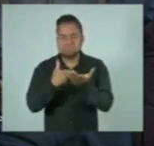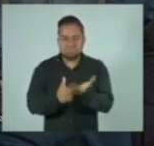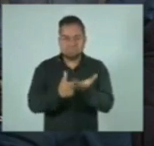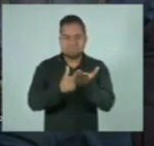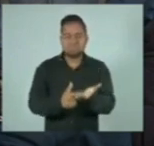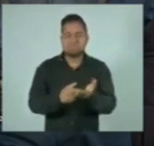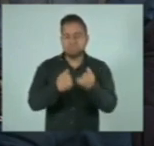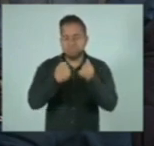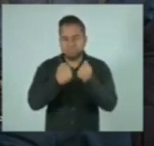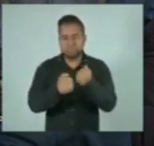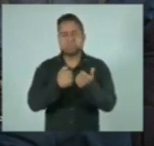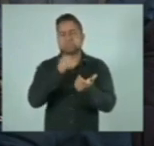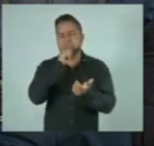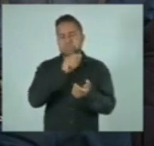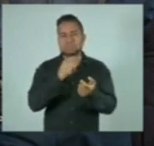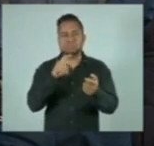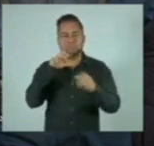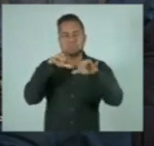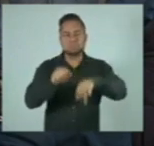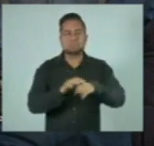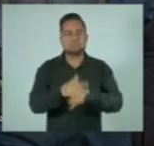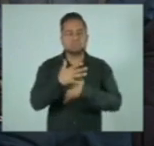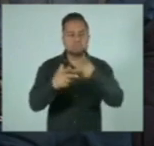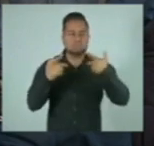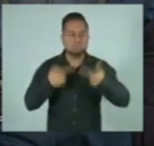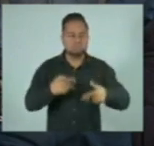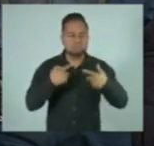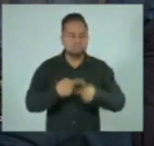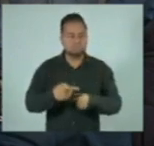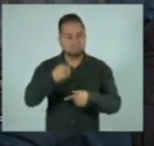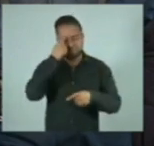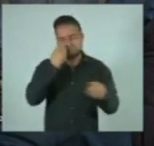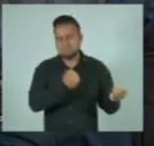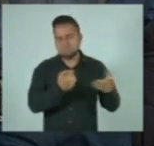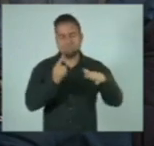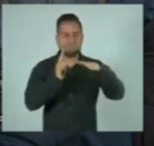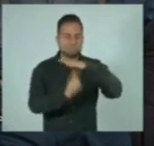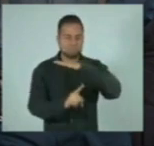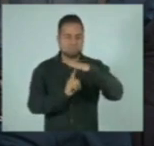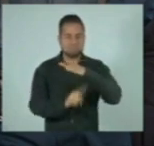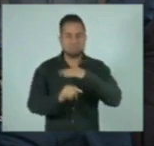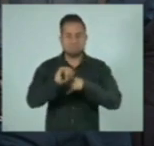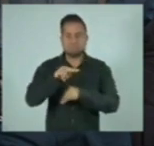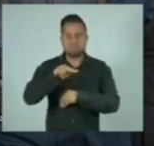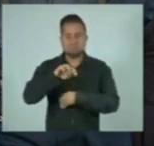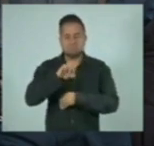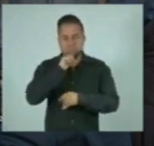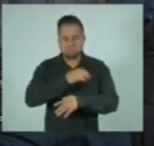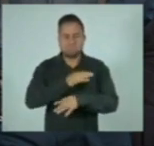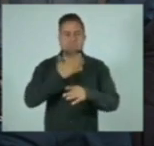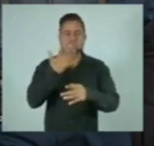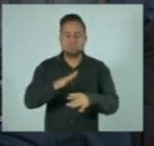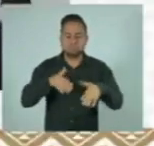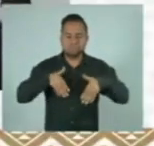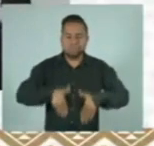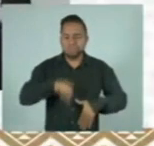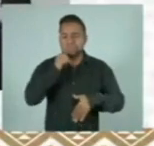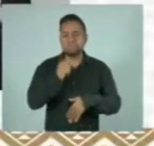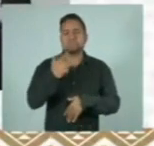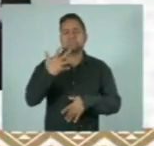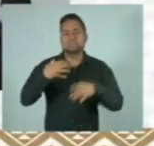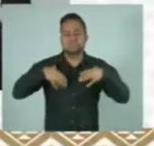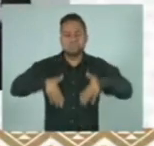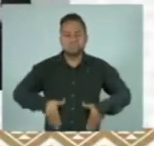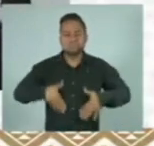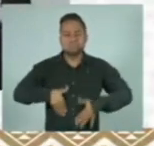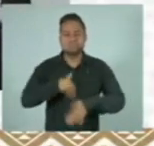crack, y se aseguraron lo que son 15 personas remitidas al Instituto Nacional de Migración, 10 placas balísticas y 5 chalecos balísticos.